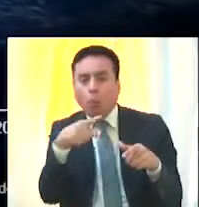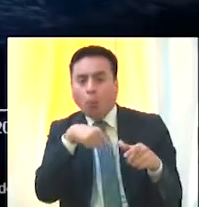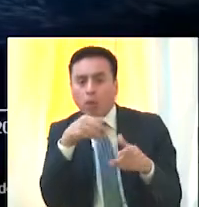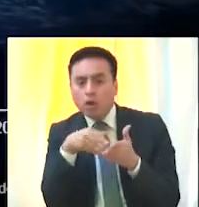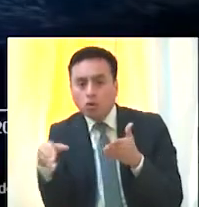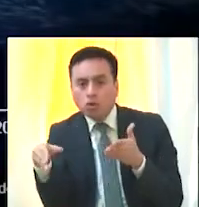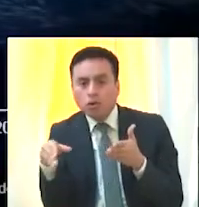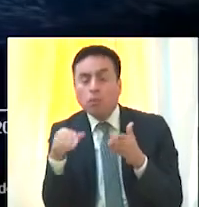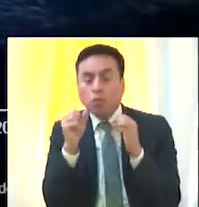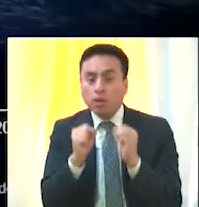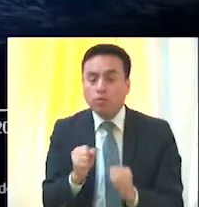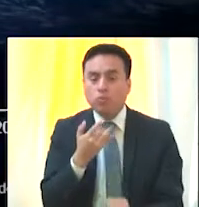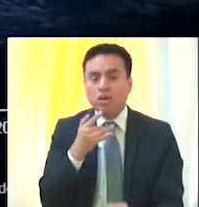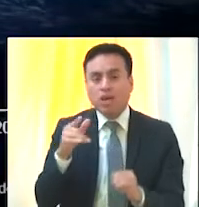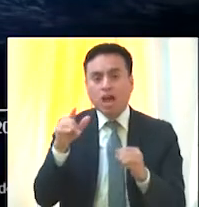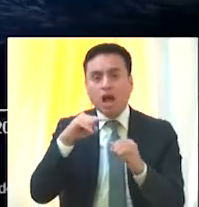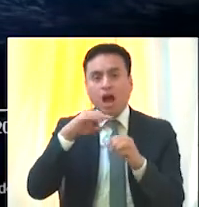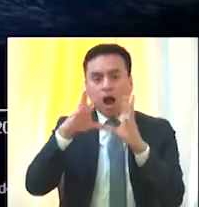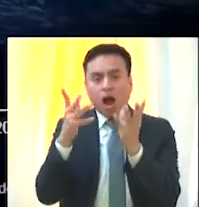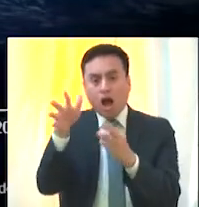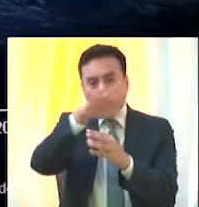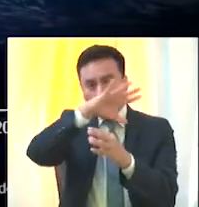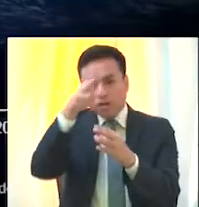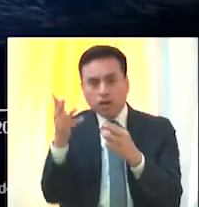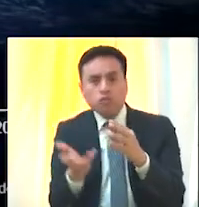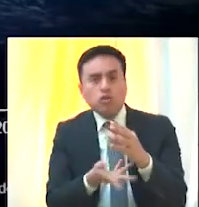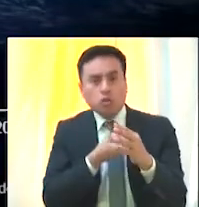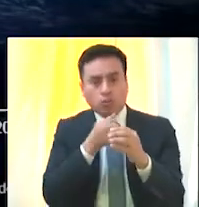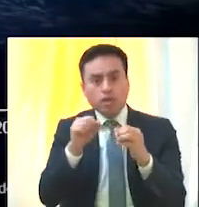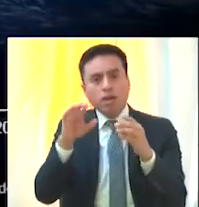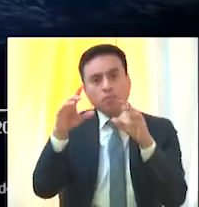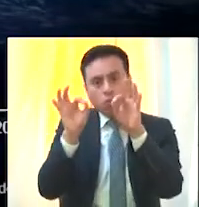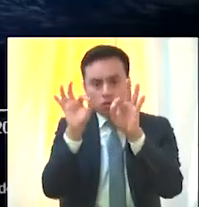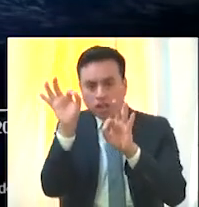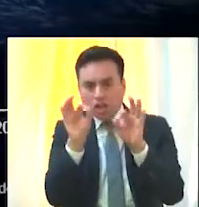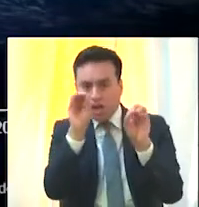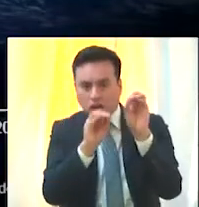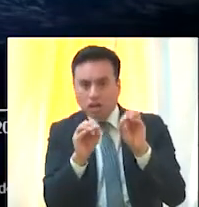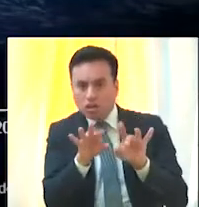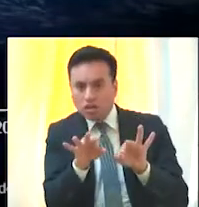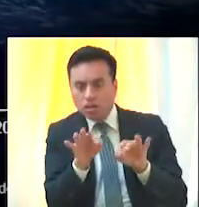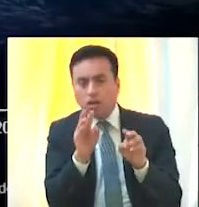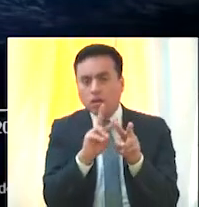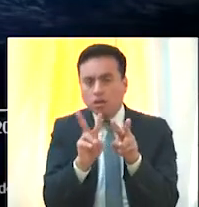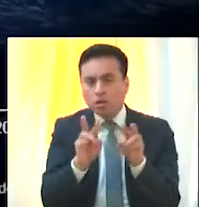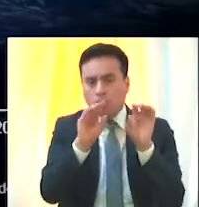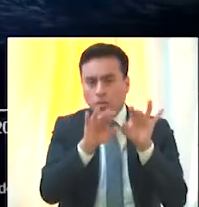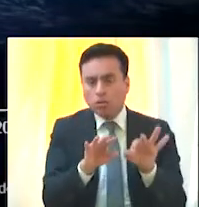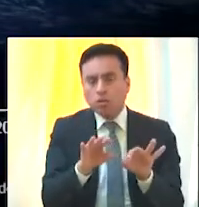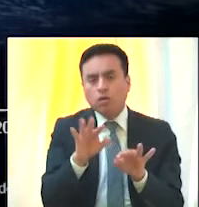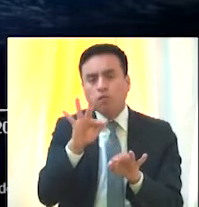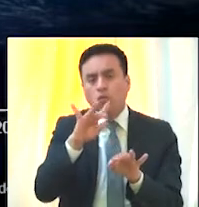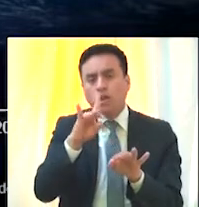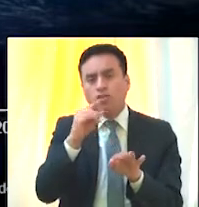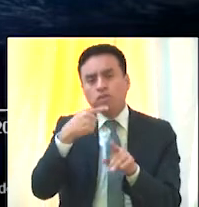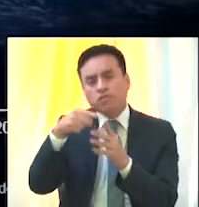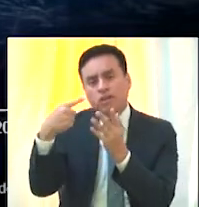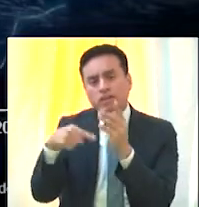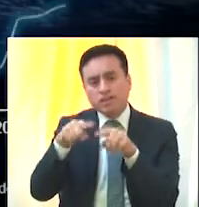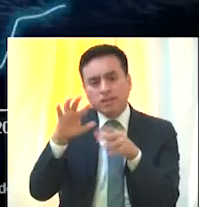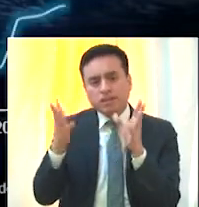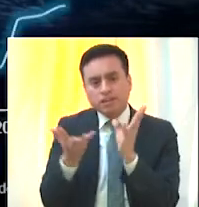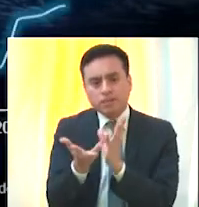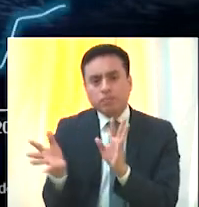lo podemos hacer porque la atmósfera es un fluido que, por supuesto, se puede modelar, igual como lo hacemos con muchos otros fluidos en el sistema